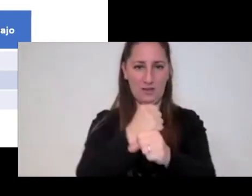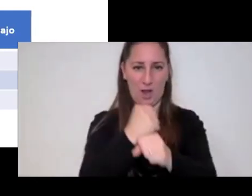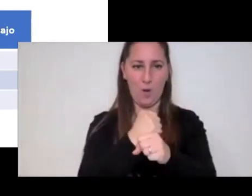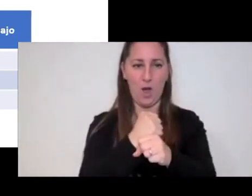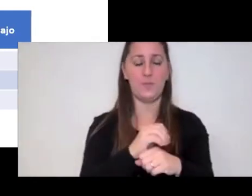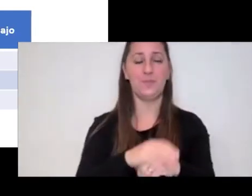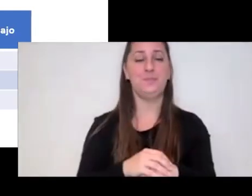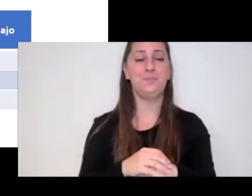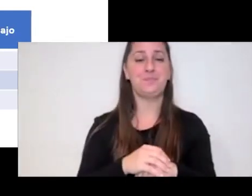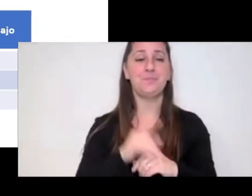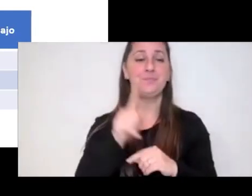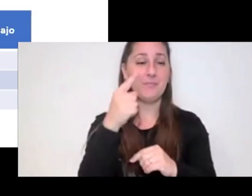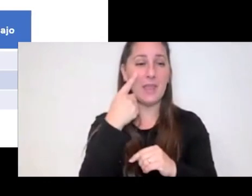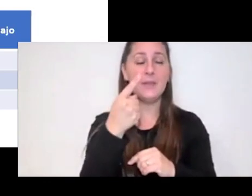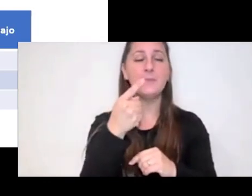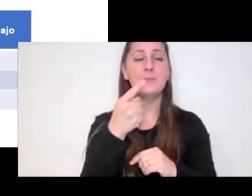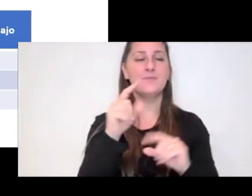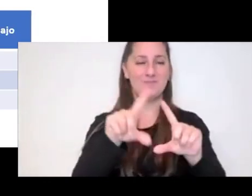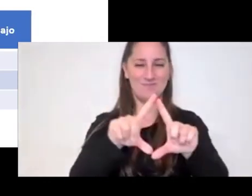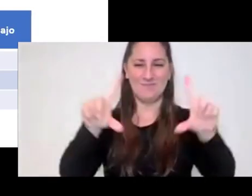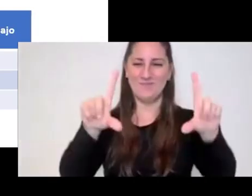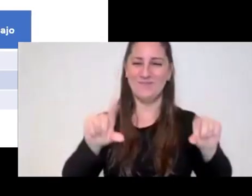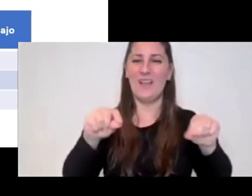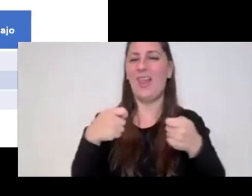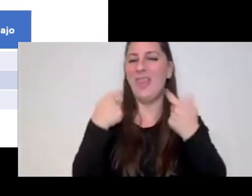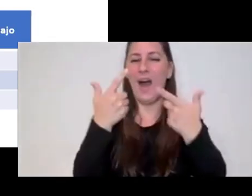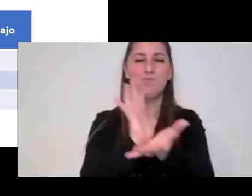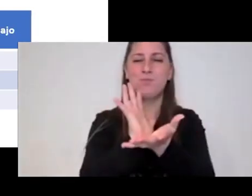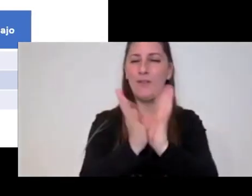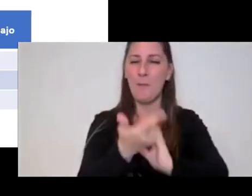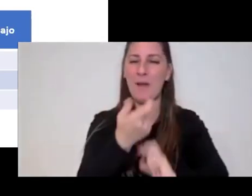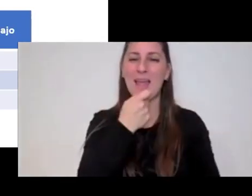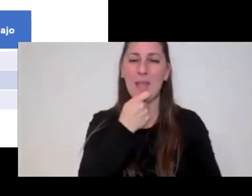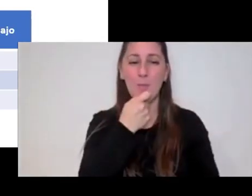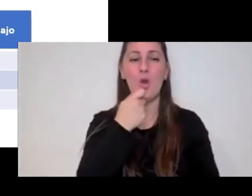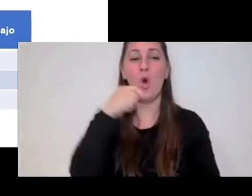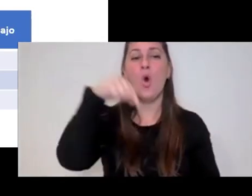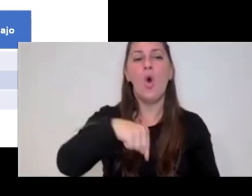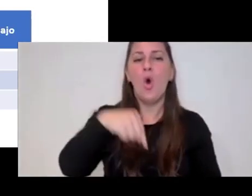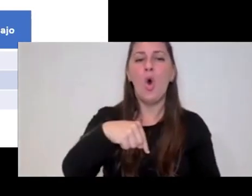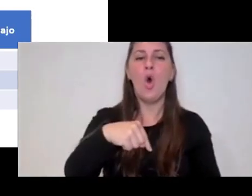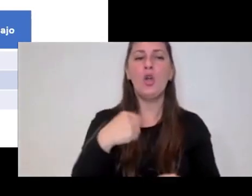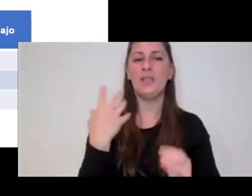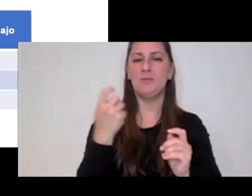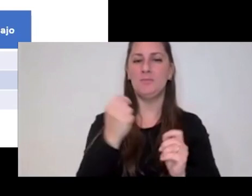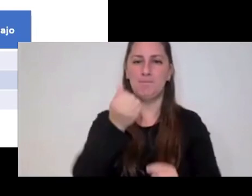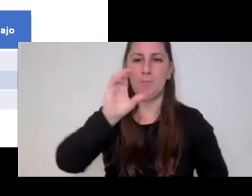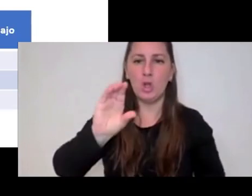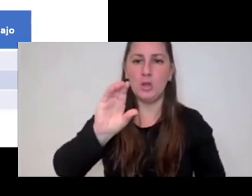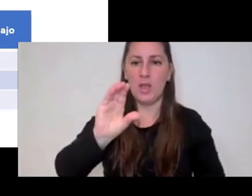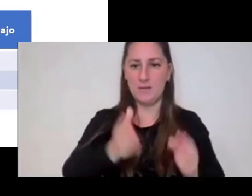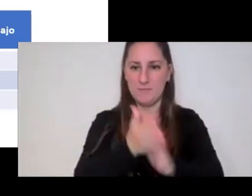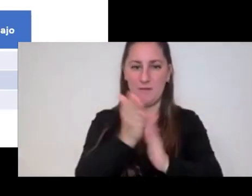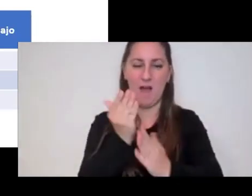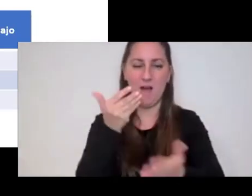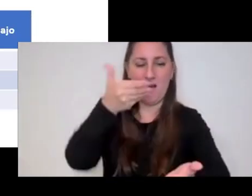dejé como cuadro ejemplificativo cómo se encuentra hoy el importe a ingresar para una